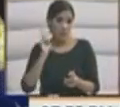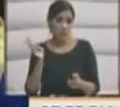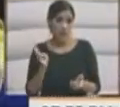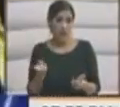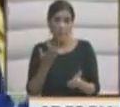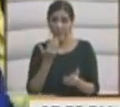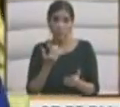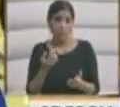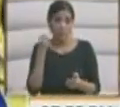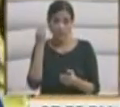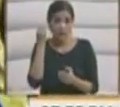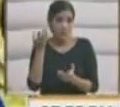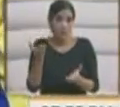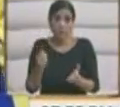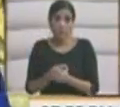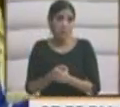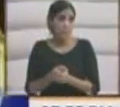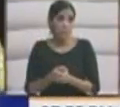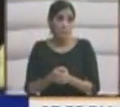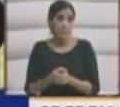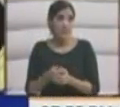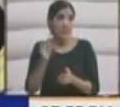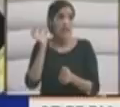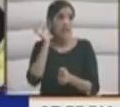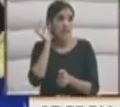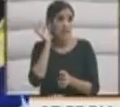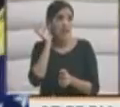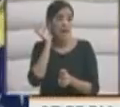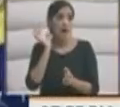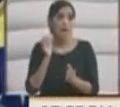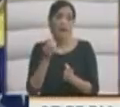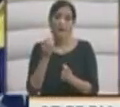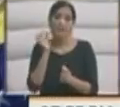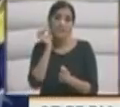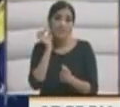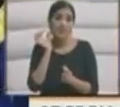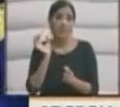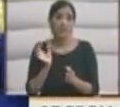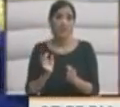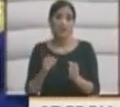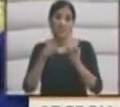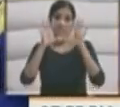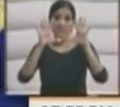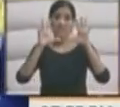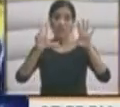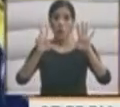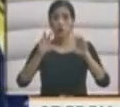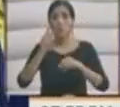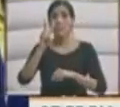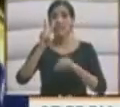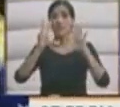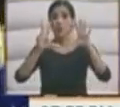amigo. Porque las jóvenes son las, por ejemplo, para trabajar allá tienen que ser 18 a 28 años.